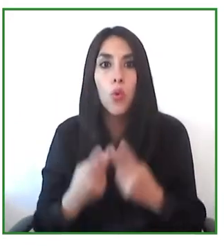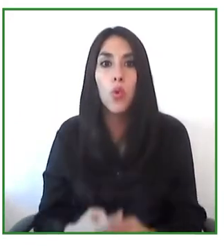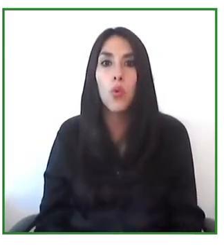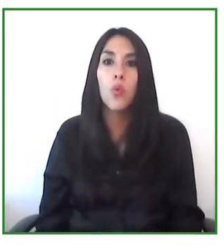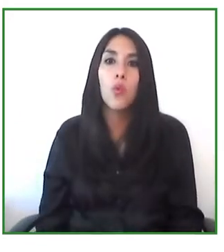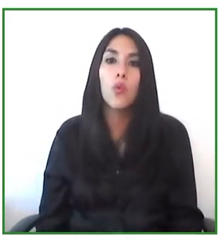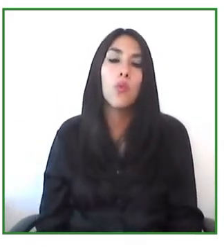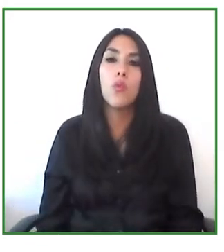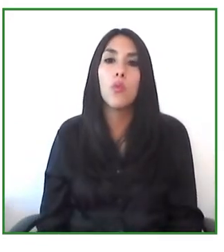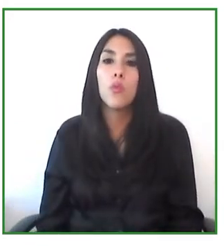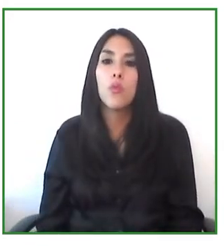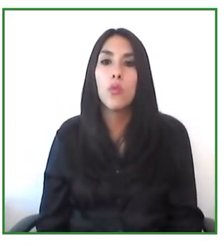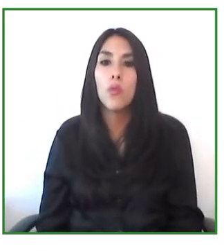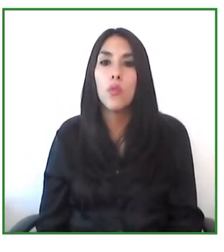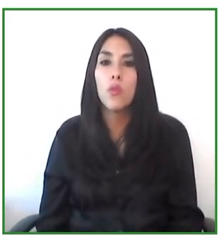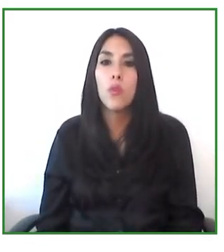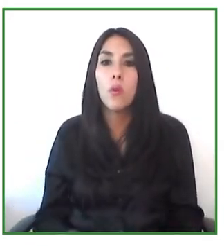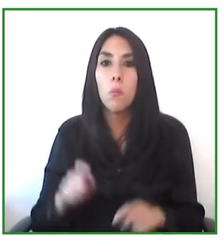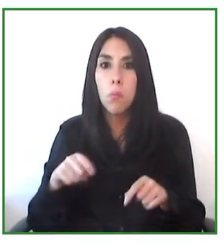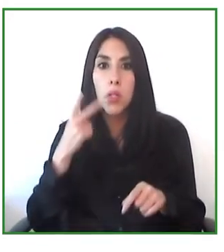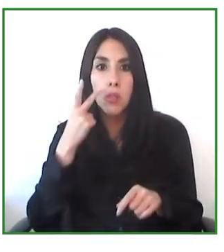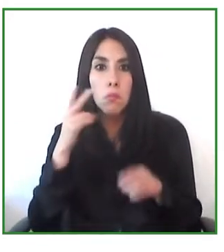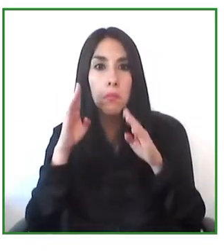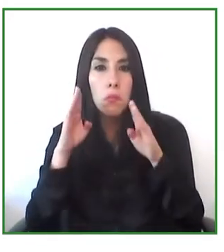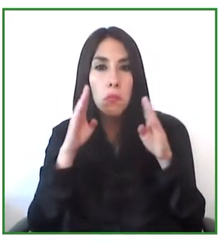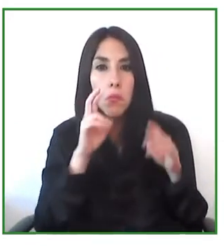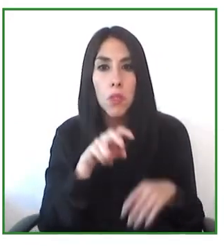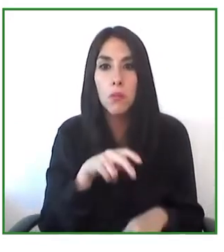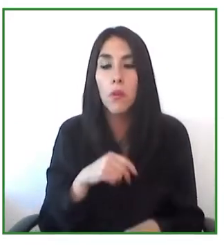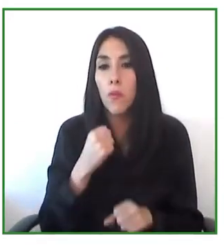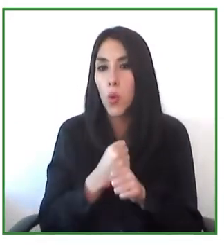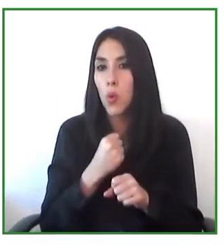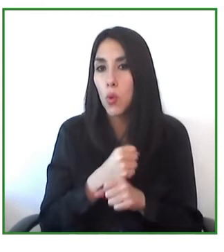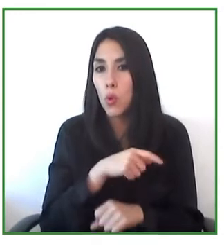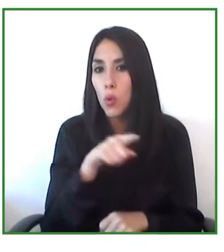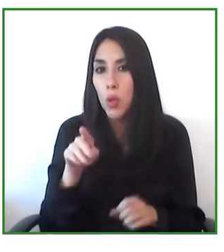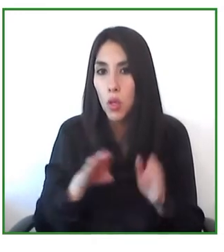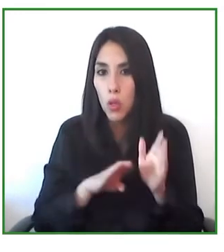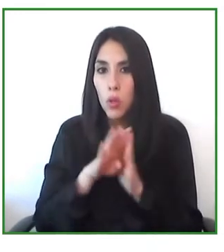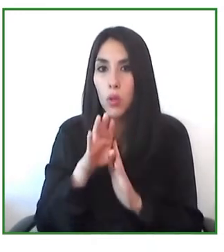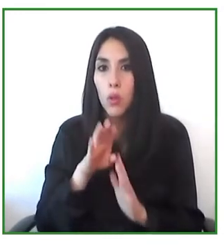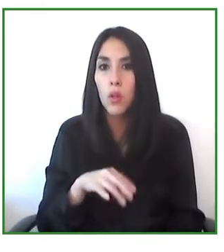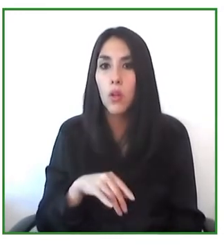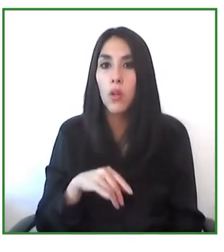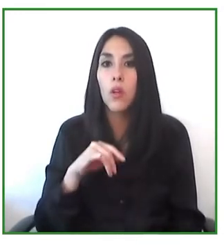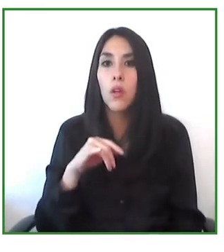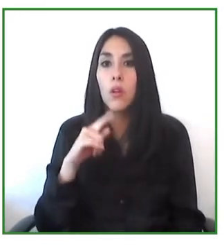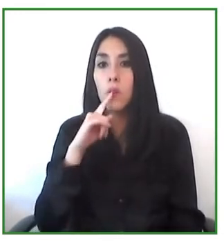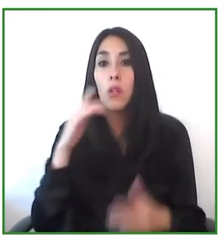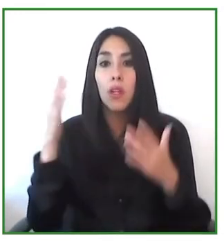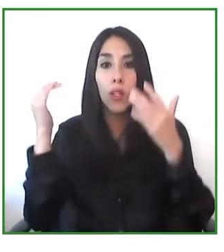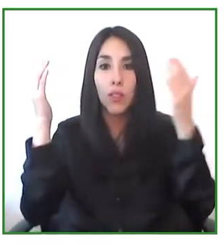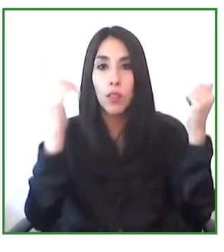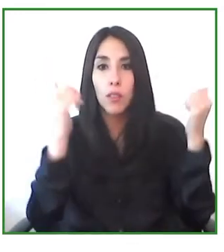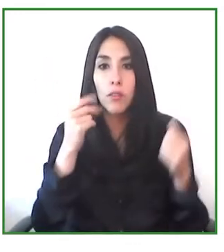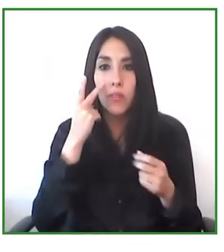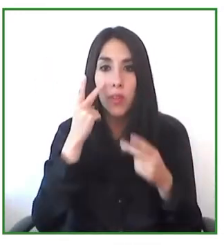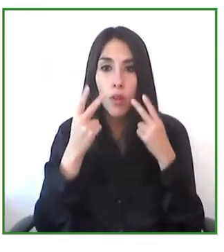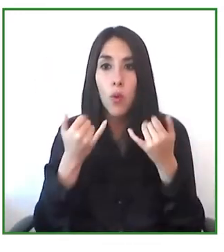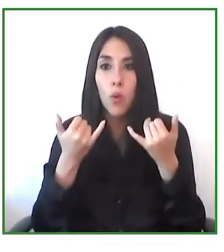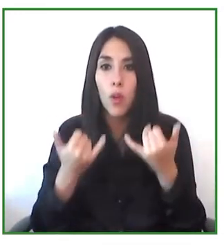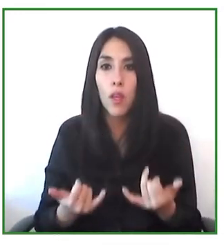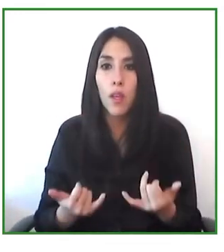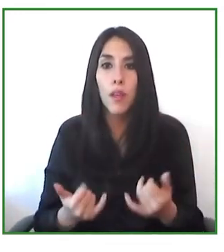que ustedes han ido desarrollando y aprovechamos para mandarle un saludo porque sabemos que nos están mirando en este momento. Y quiero seguir